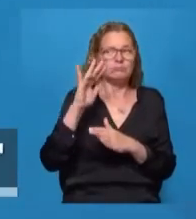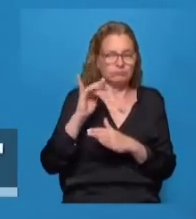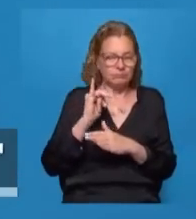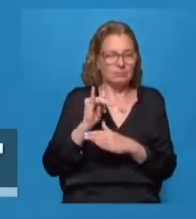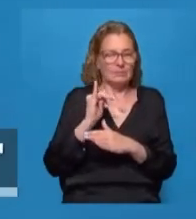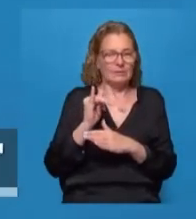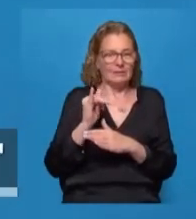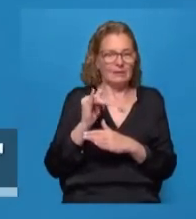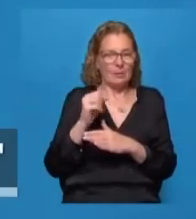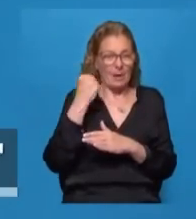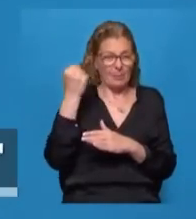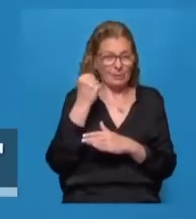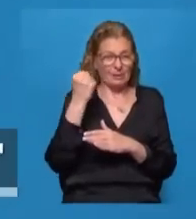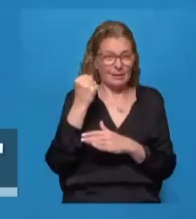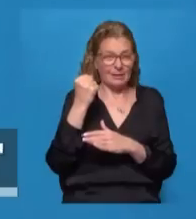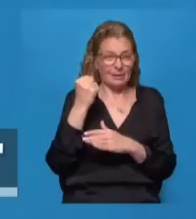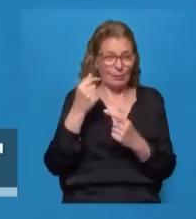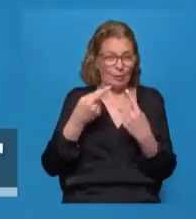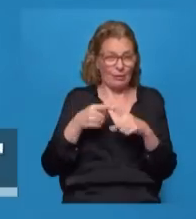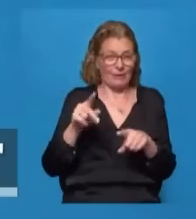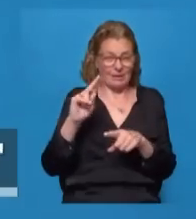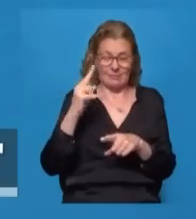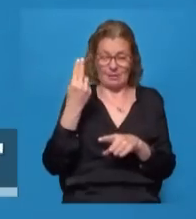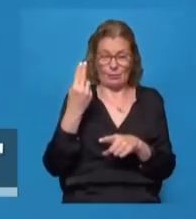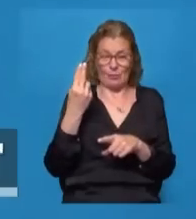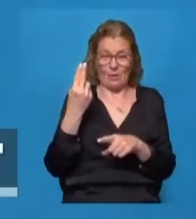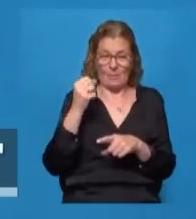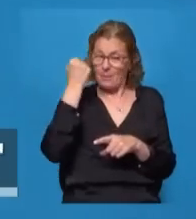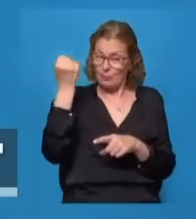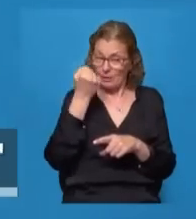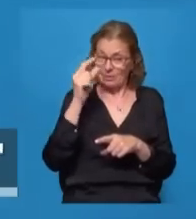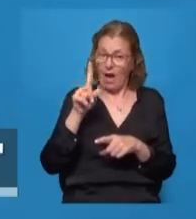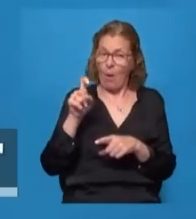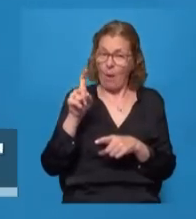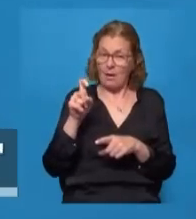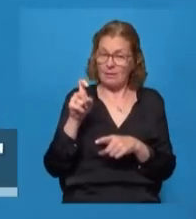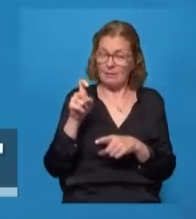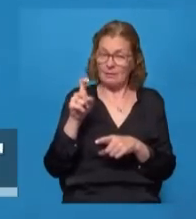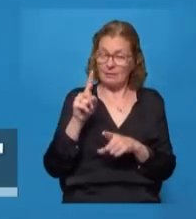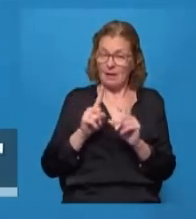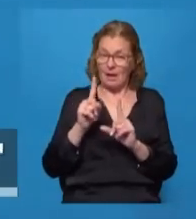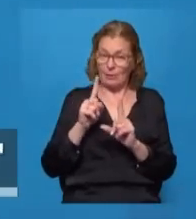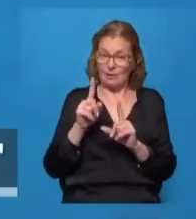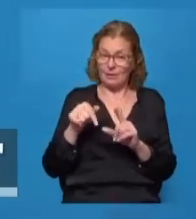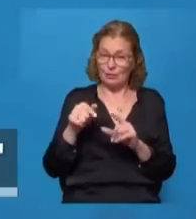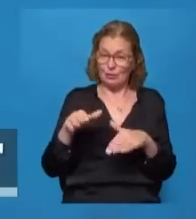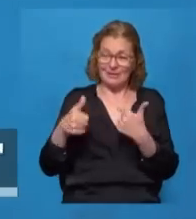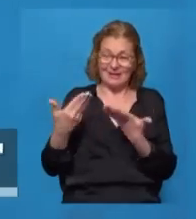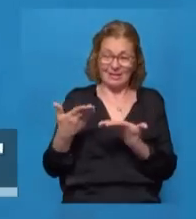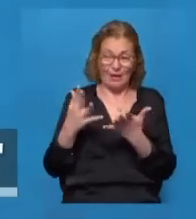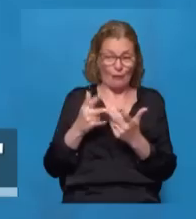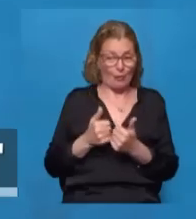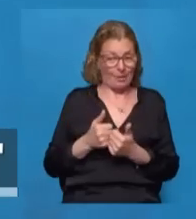realmente es la gran en estos momentos es el gran diferencial de Uruguay y que es un disparate que es se entregue de esta